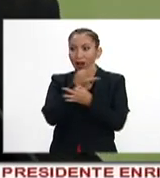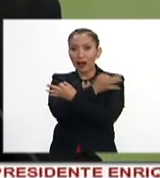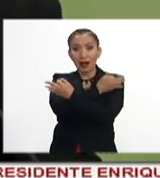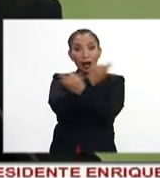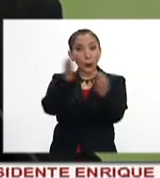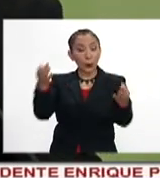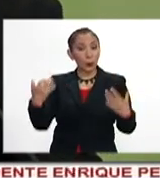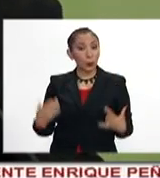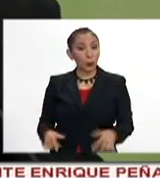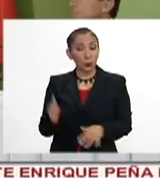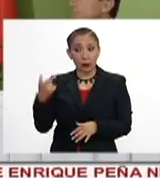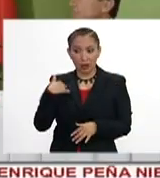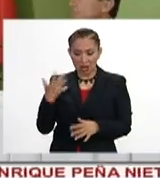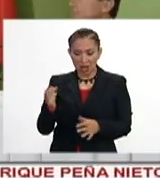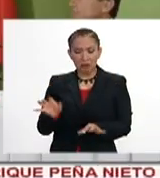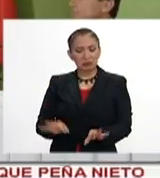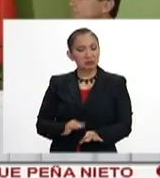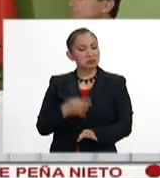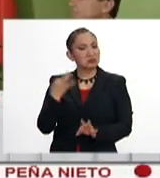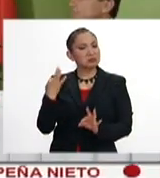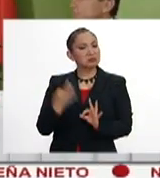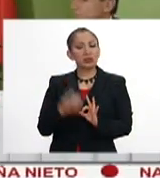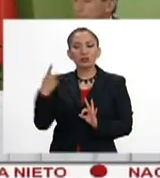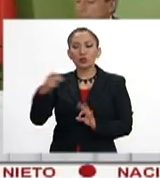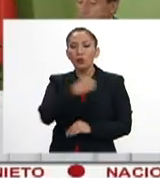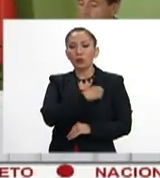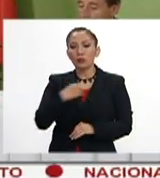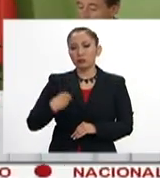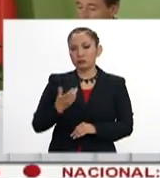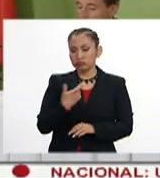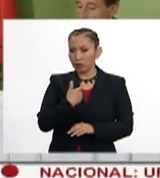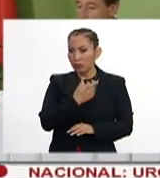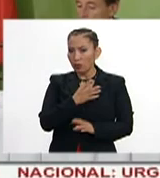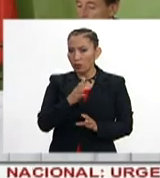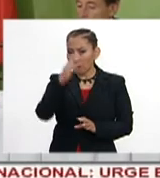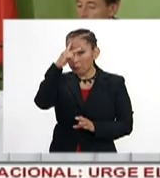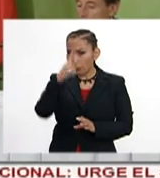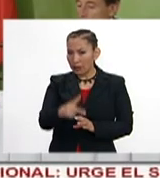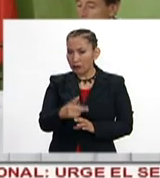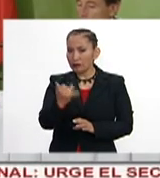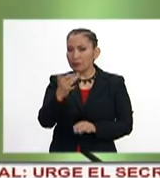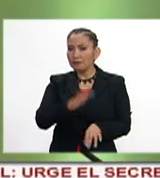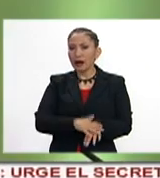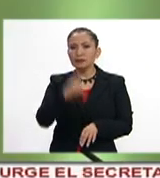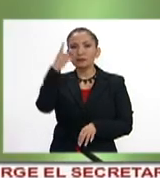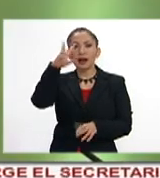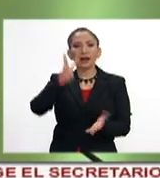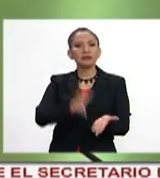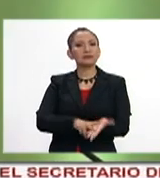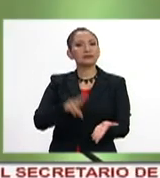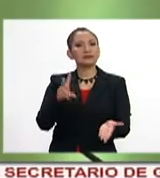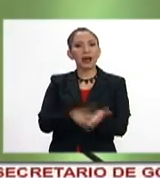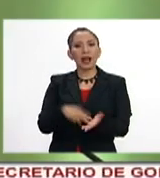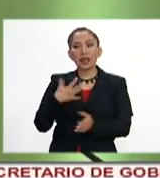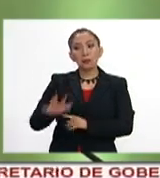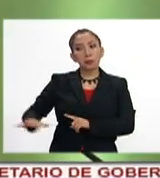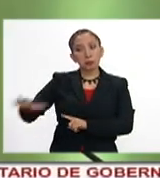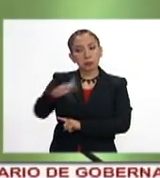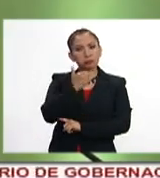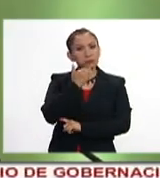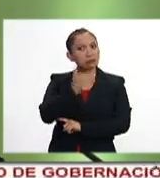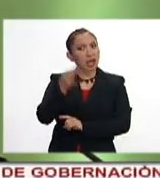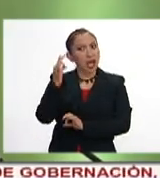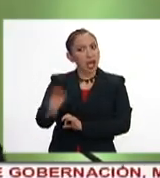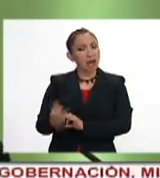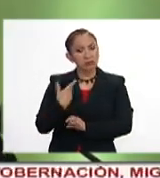pública viene a confirmar su compromiso con México, pero sobre todo a validar que hay condiciones